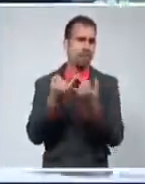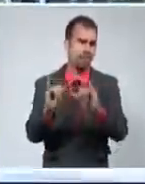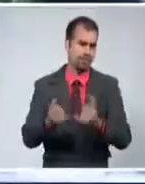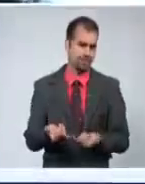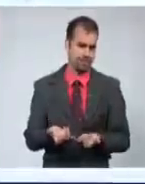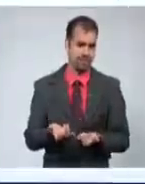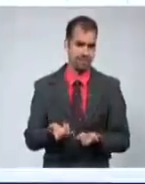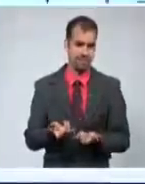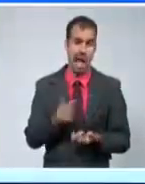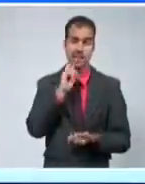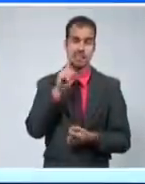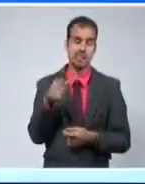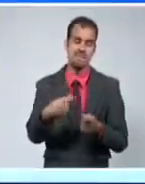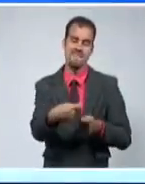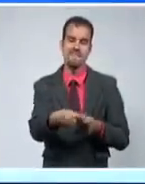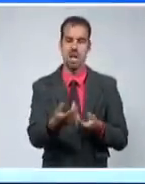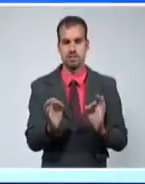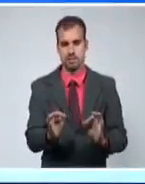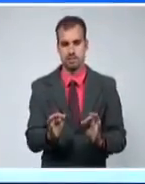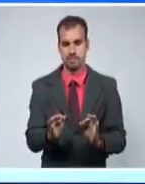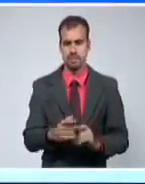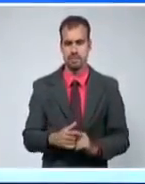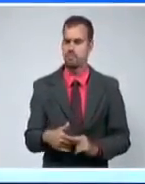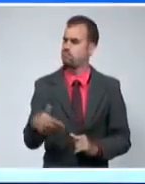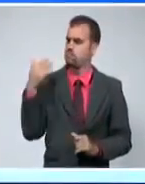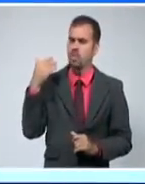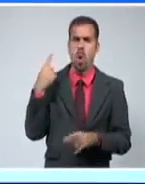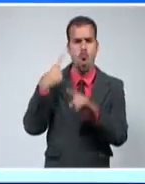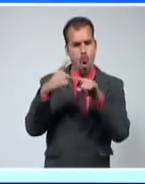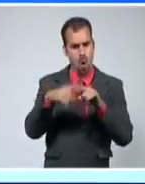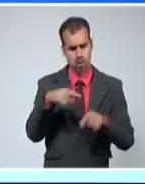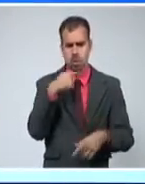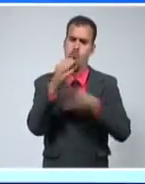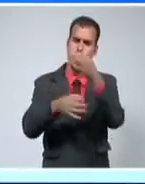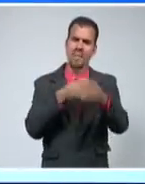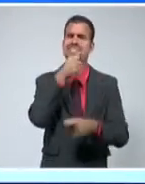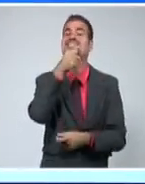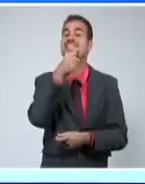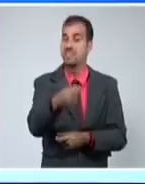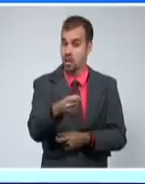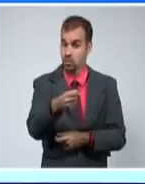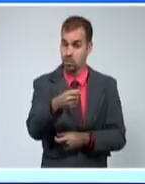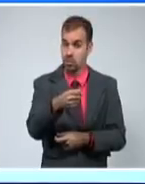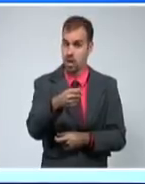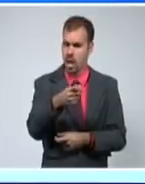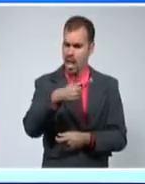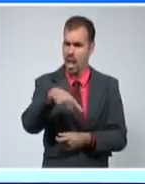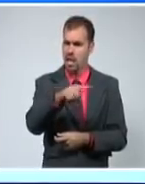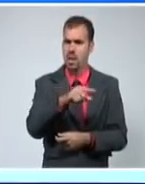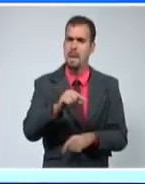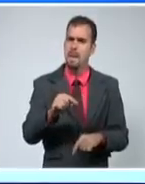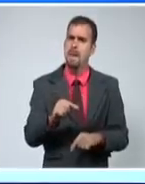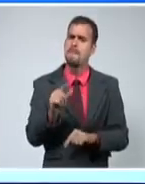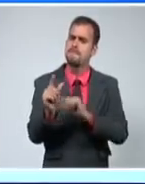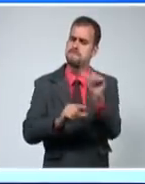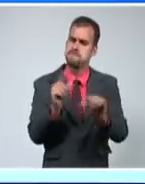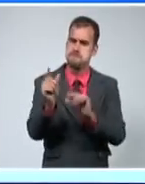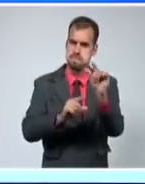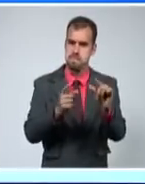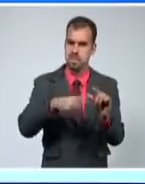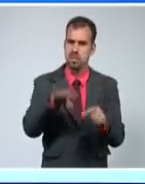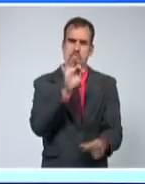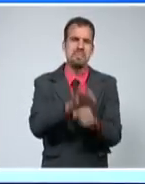hemos hecho denuncias de acciones provocadoras de otras o de los preparativos no pocas personas comienzan a